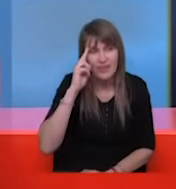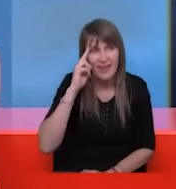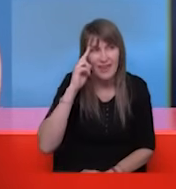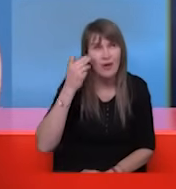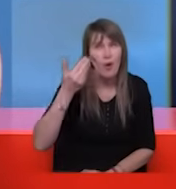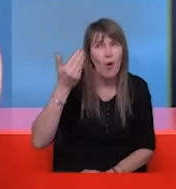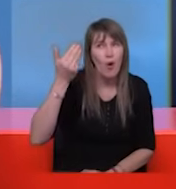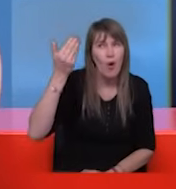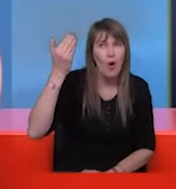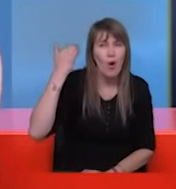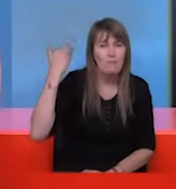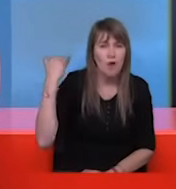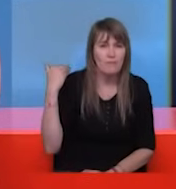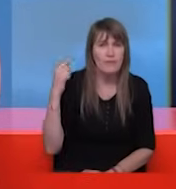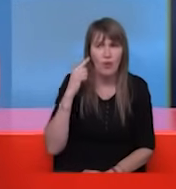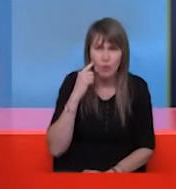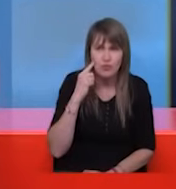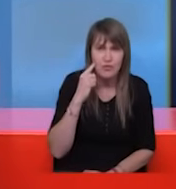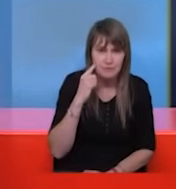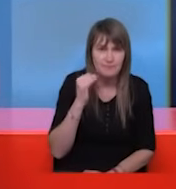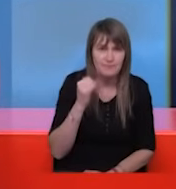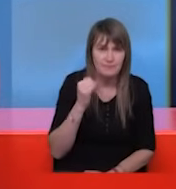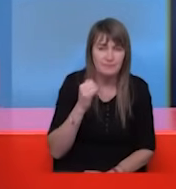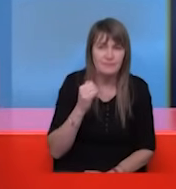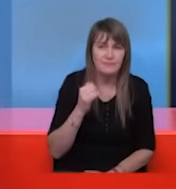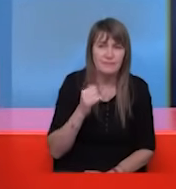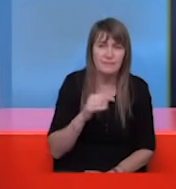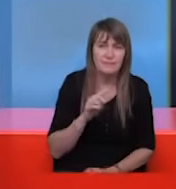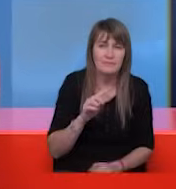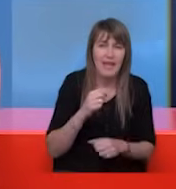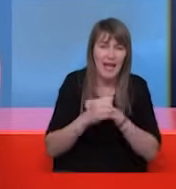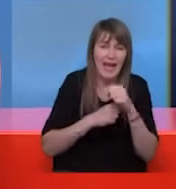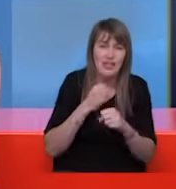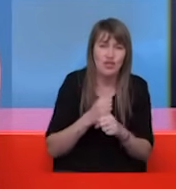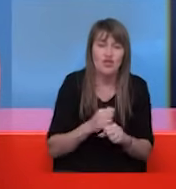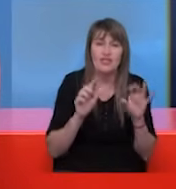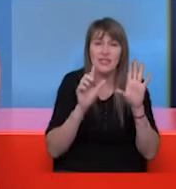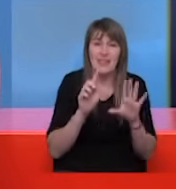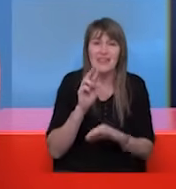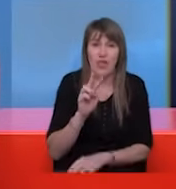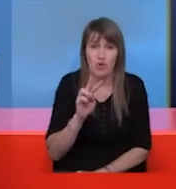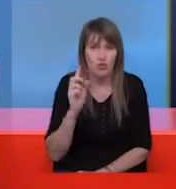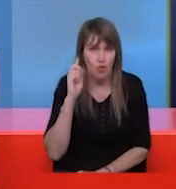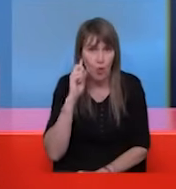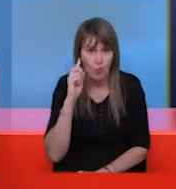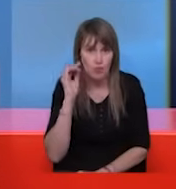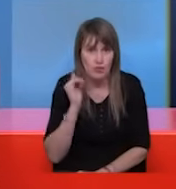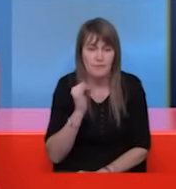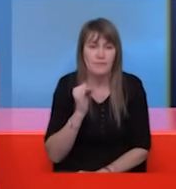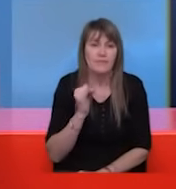atrás, porque lo escuché en su momento, ¿no? En el año 72, al poco tiempo que